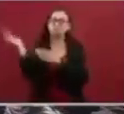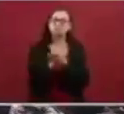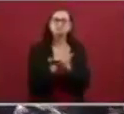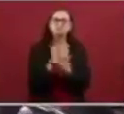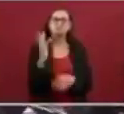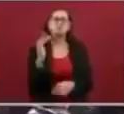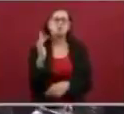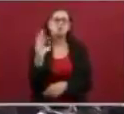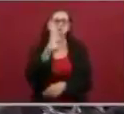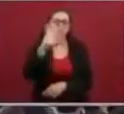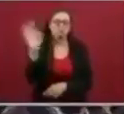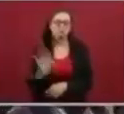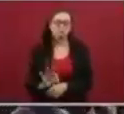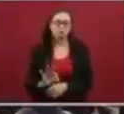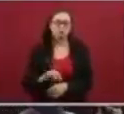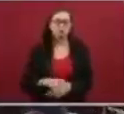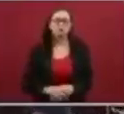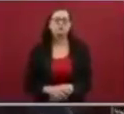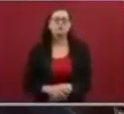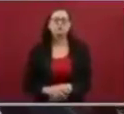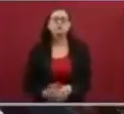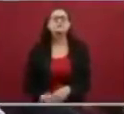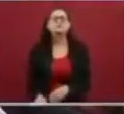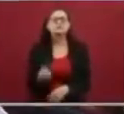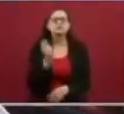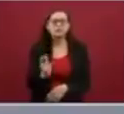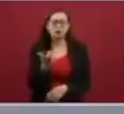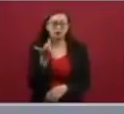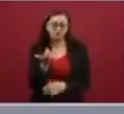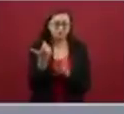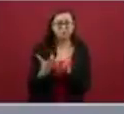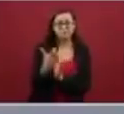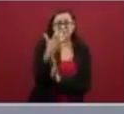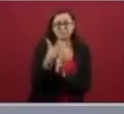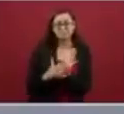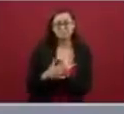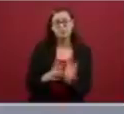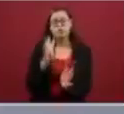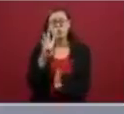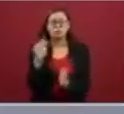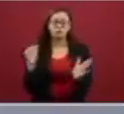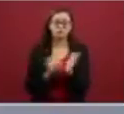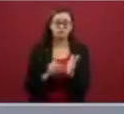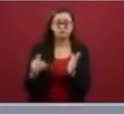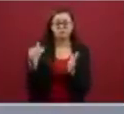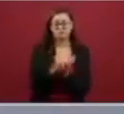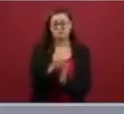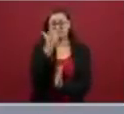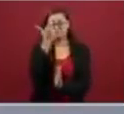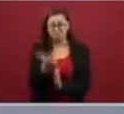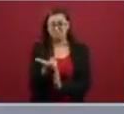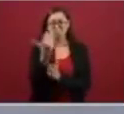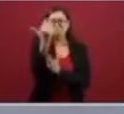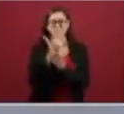50%, lo que representa un ahorro de 4 mil millones de pesos.